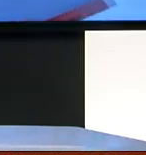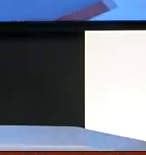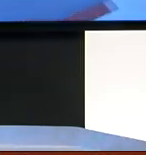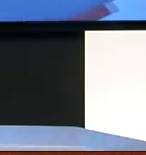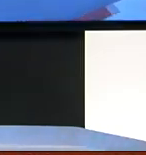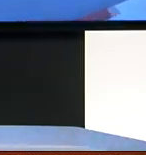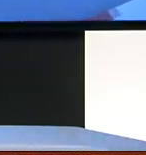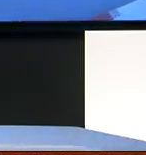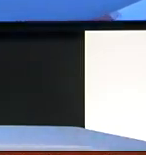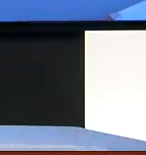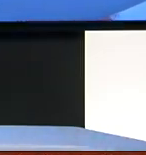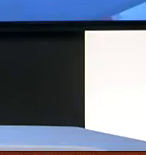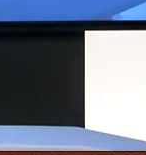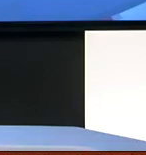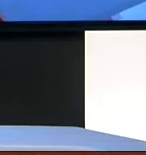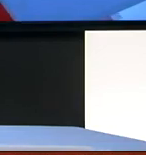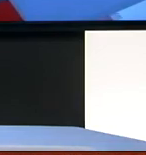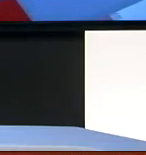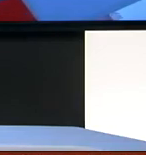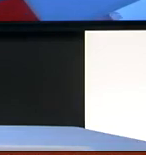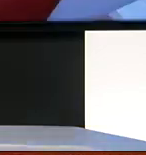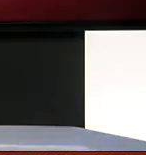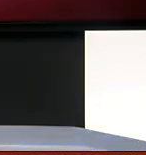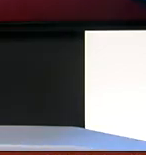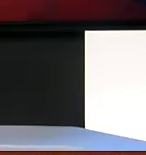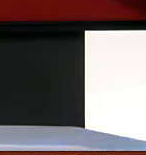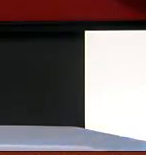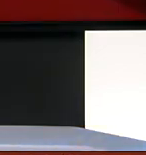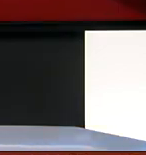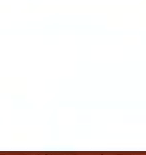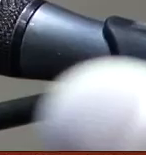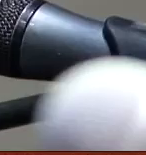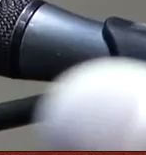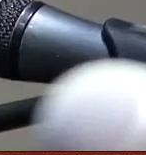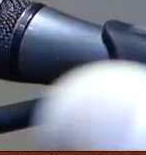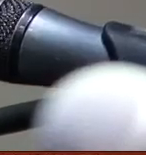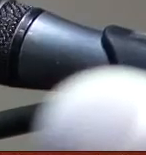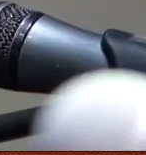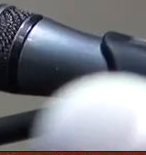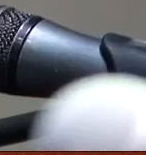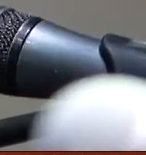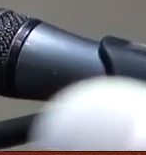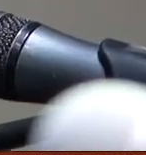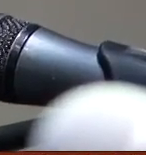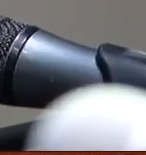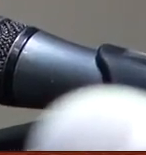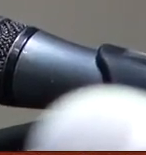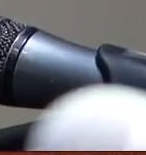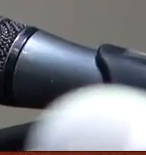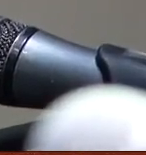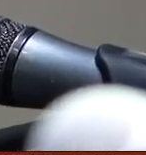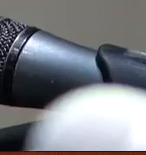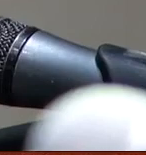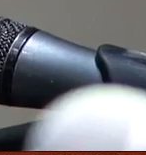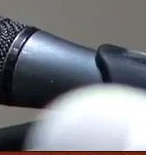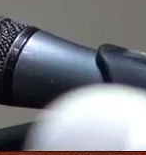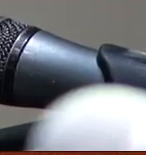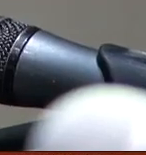postulado como Patrimonio Mundial ante la UNESCO. se ha